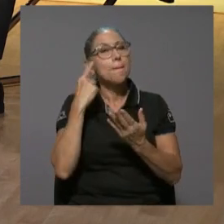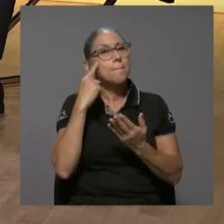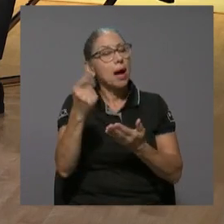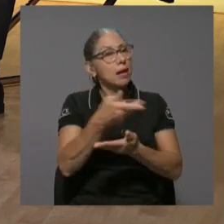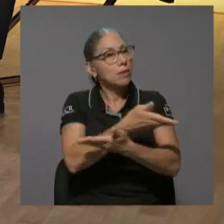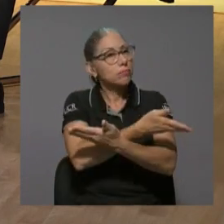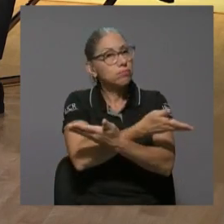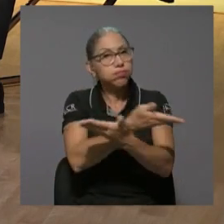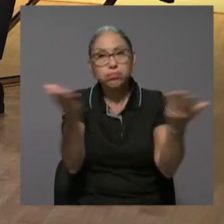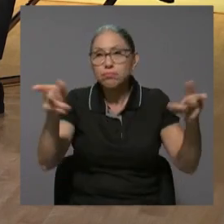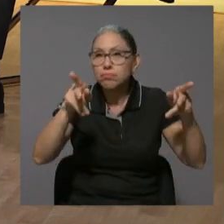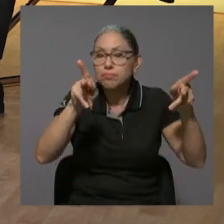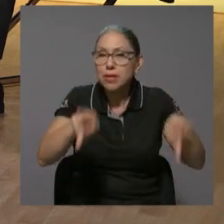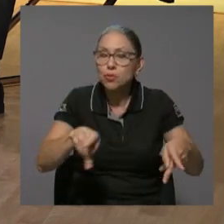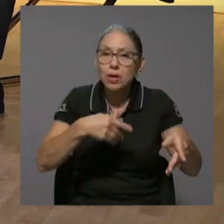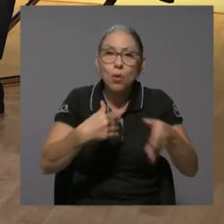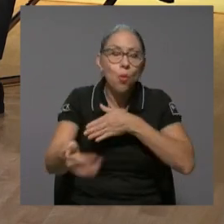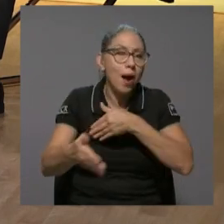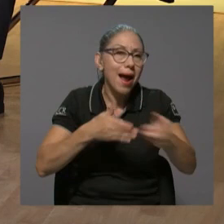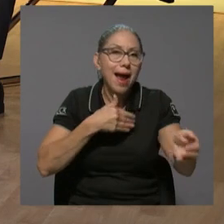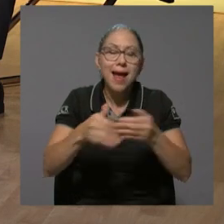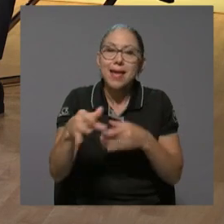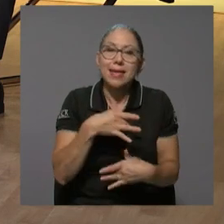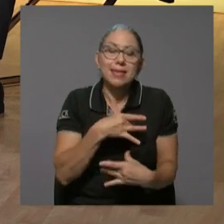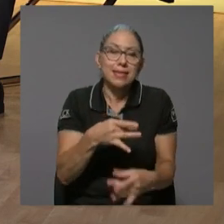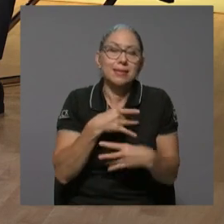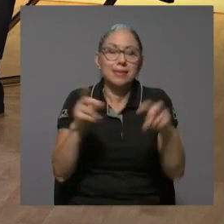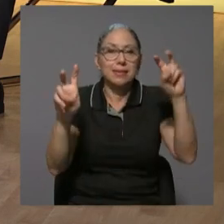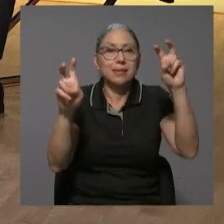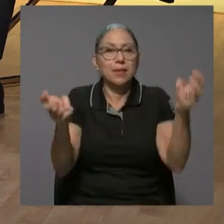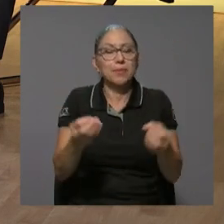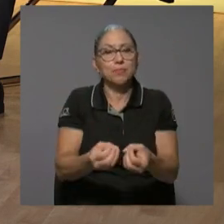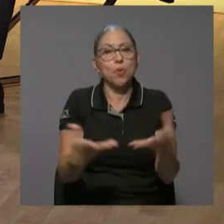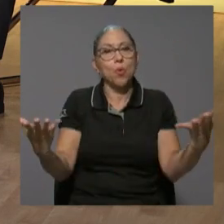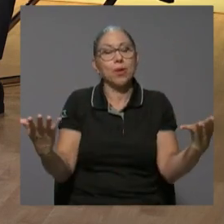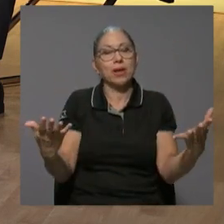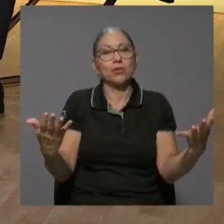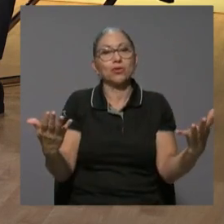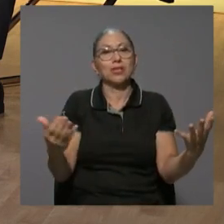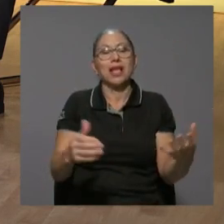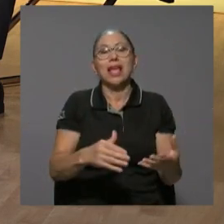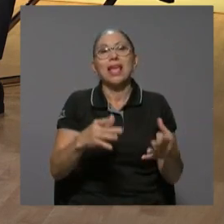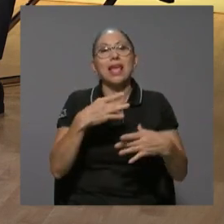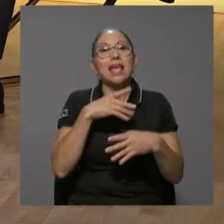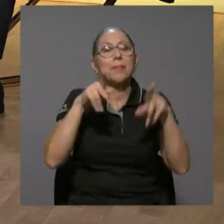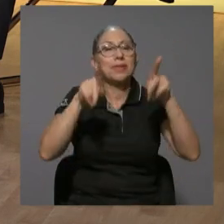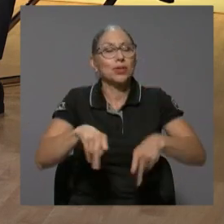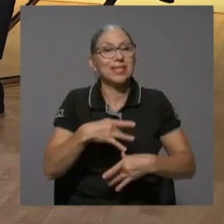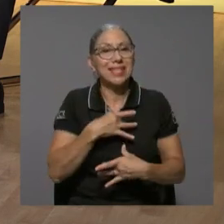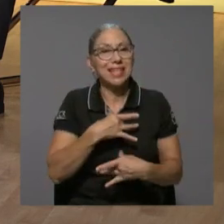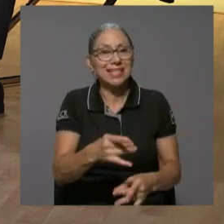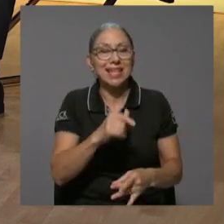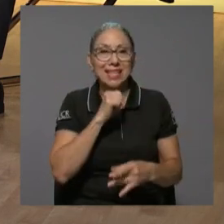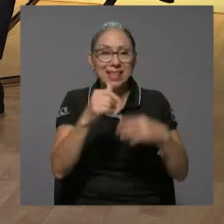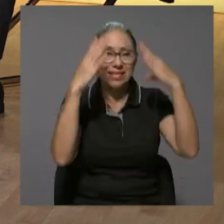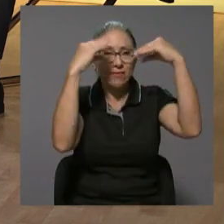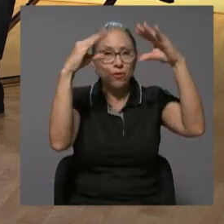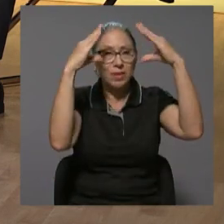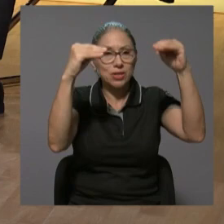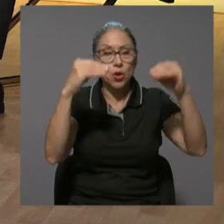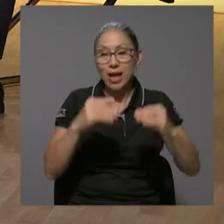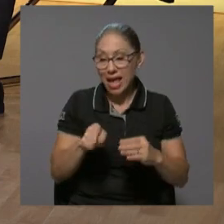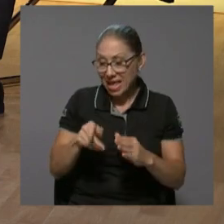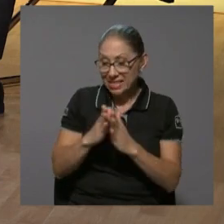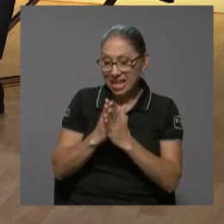ciudadanos interesados en asuntos públicos y en desinformación. No es un libro que pretende ser una investigación